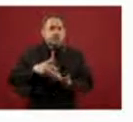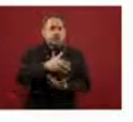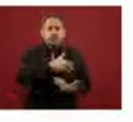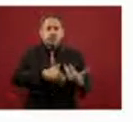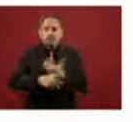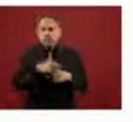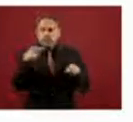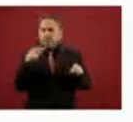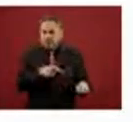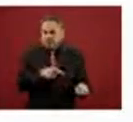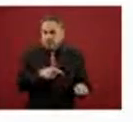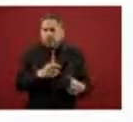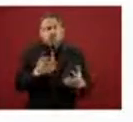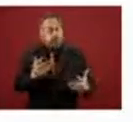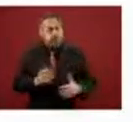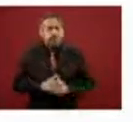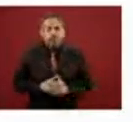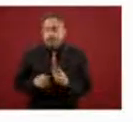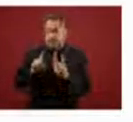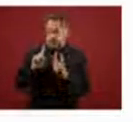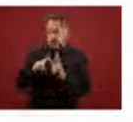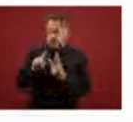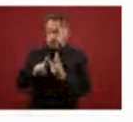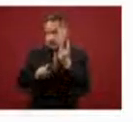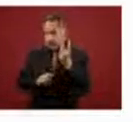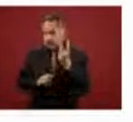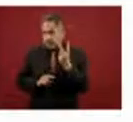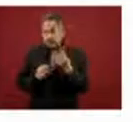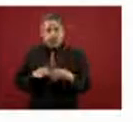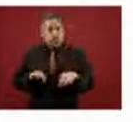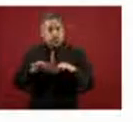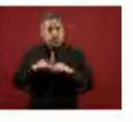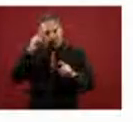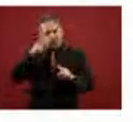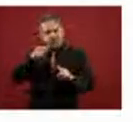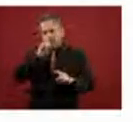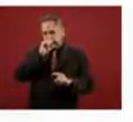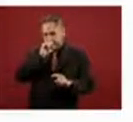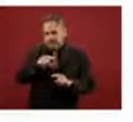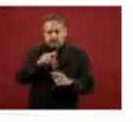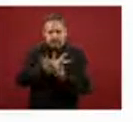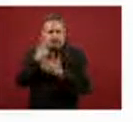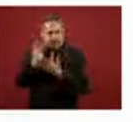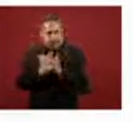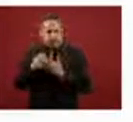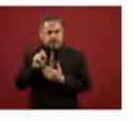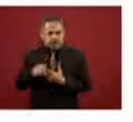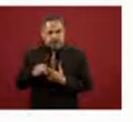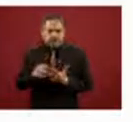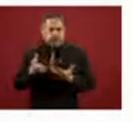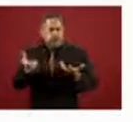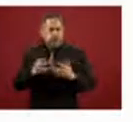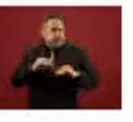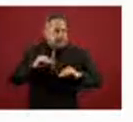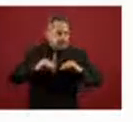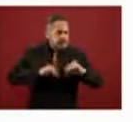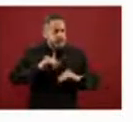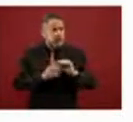comunidades. Asimismo, el segundo componente que nosotros tenemos a través del Programa de Mejoramiento Urbano son las acciones de